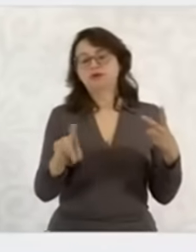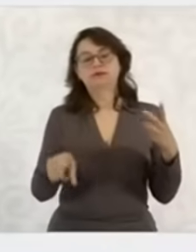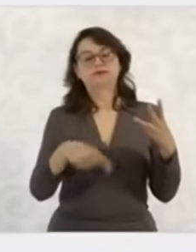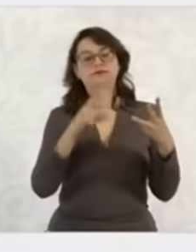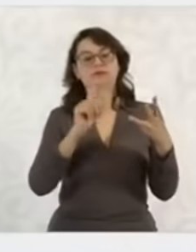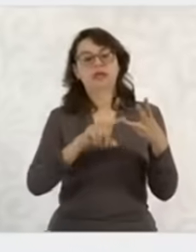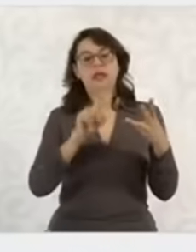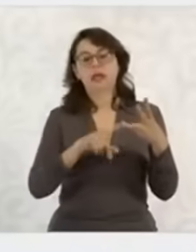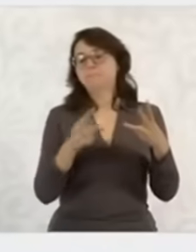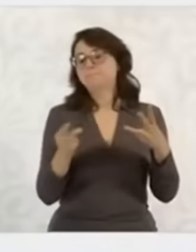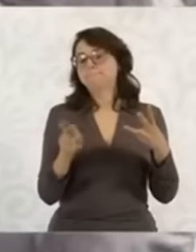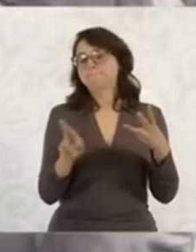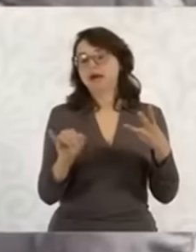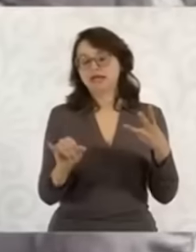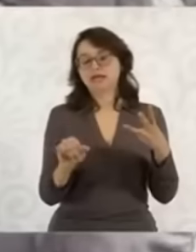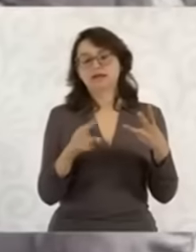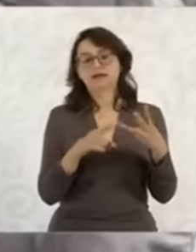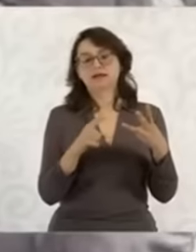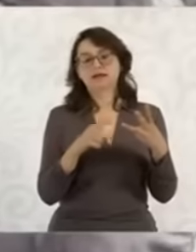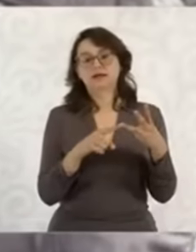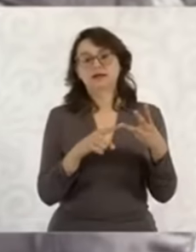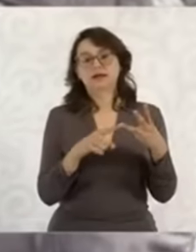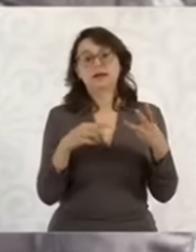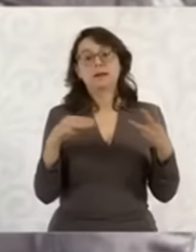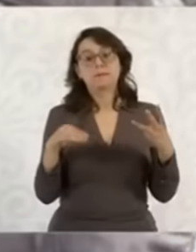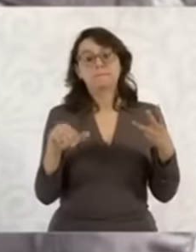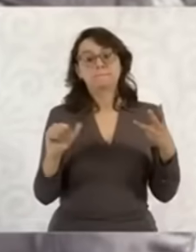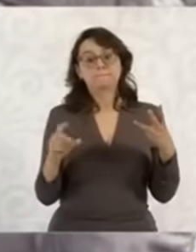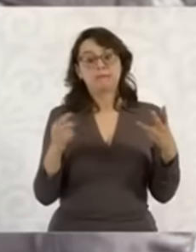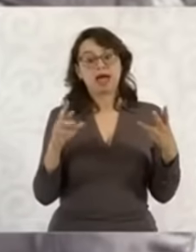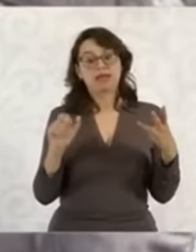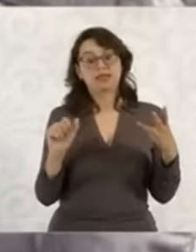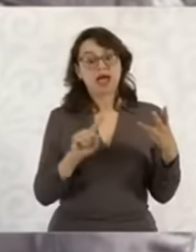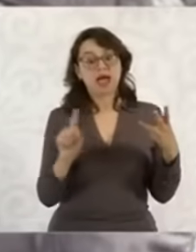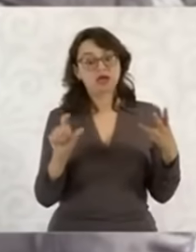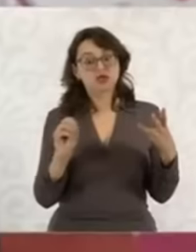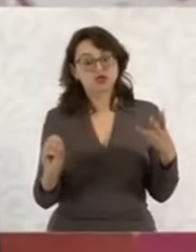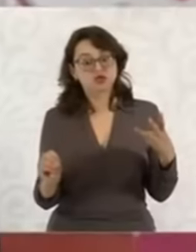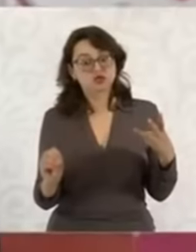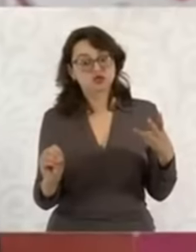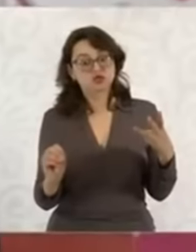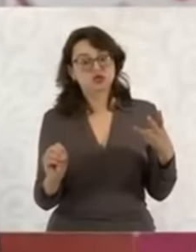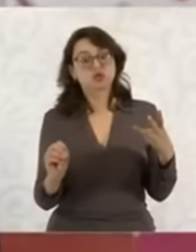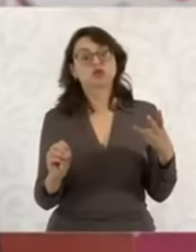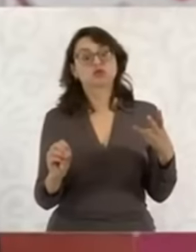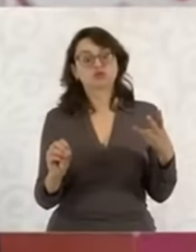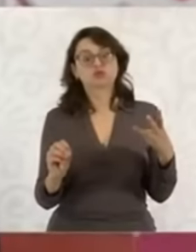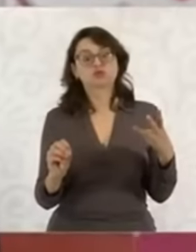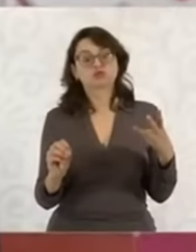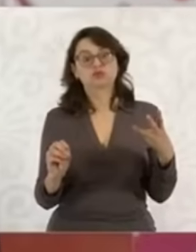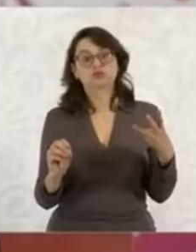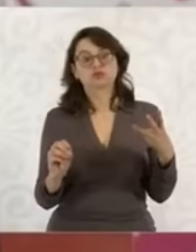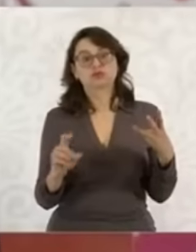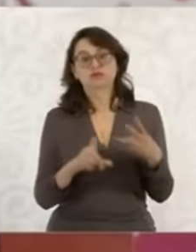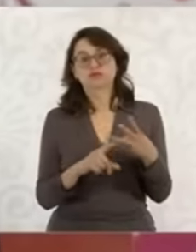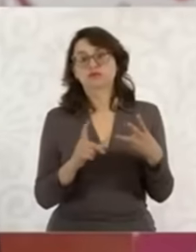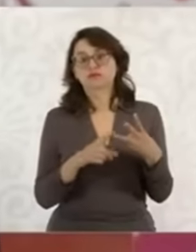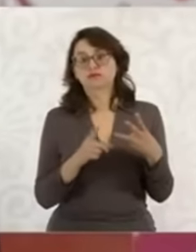y PRI, Madrazo, o uno de los principales accionistas